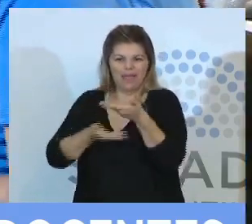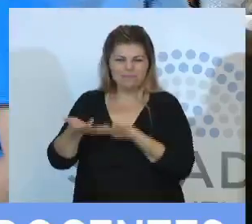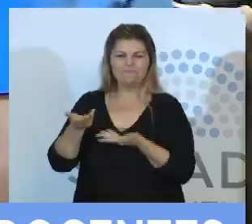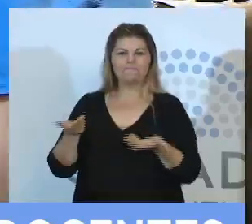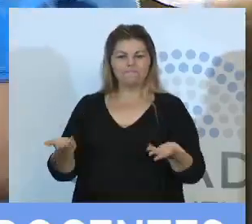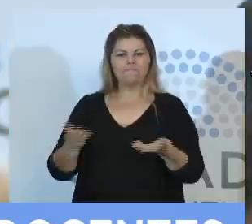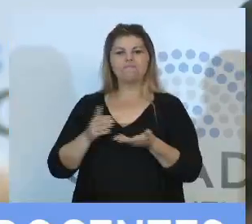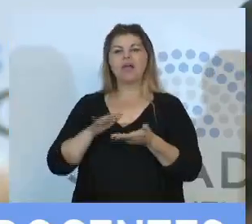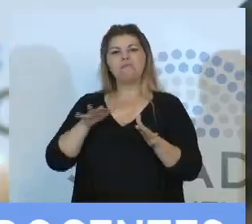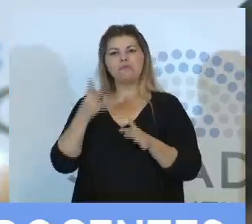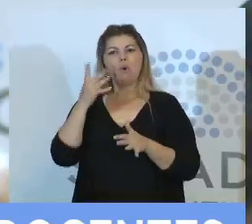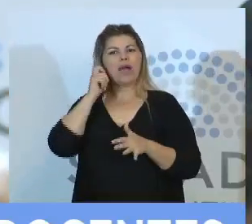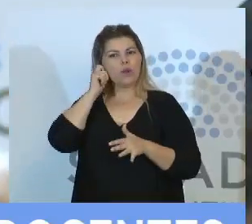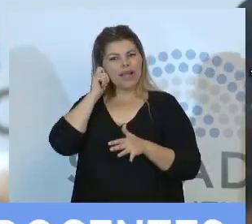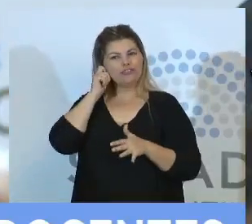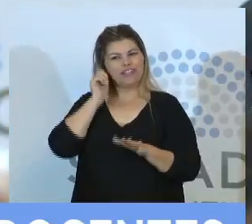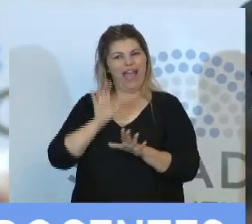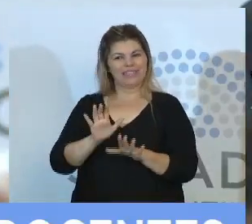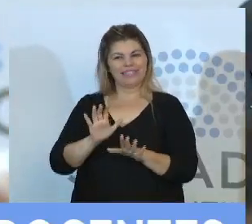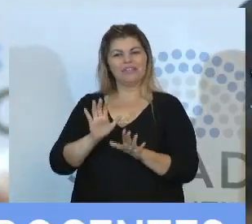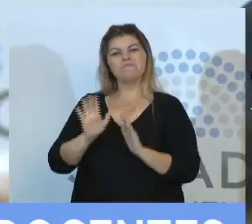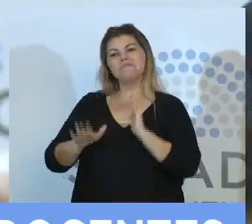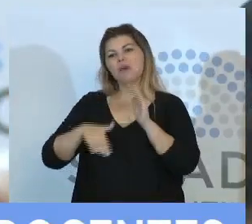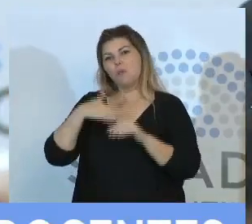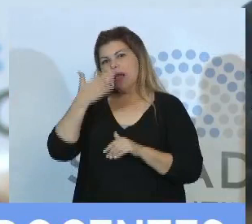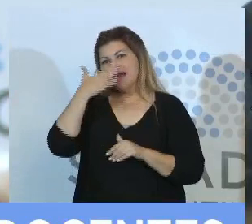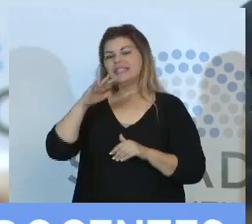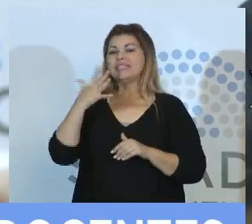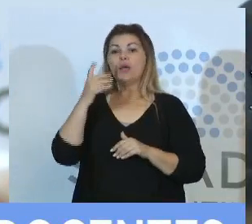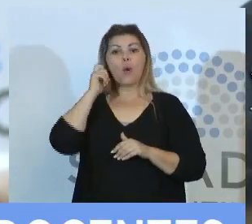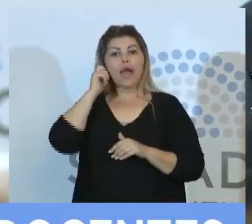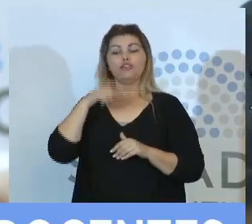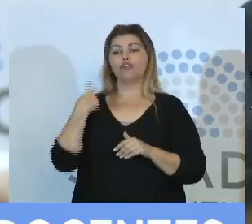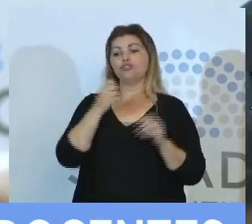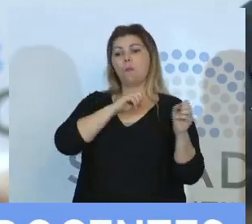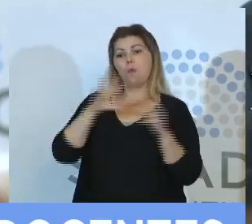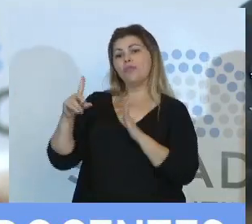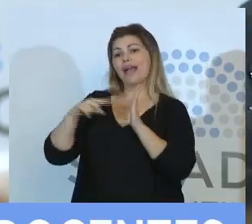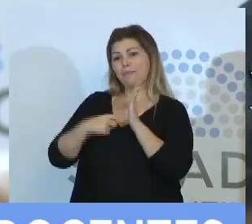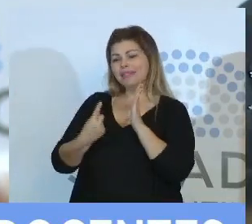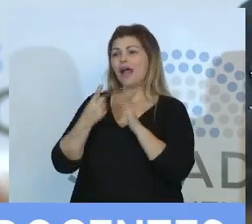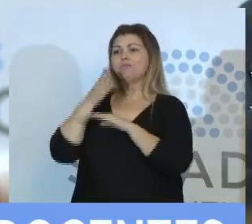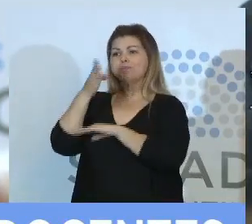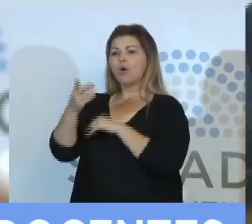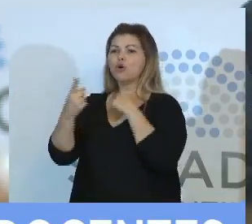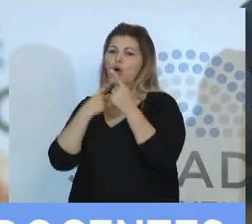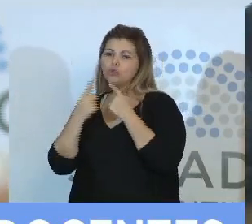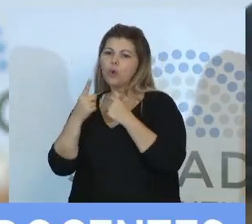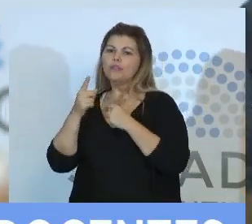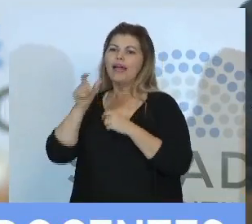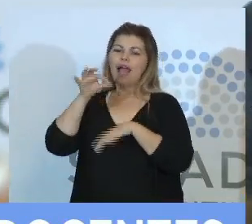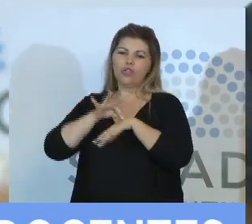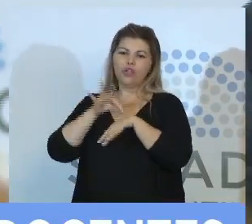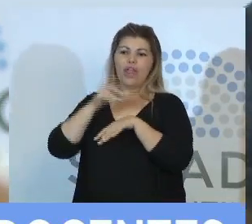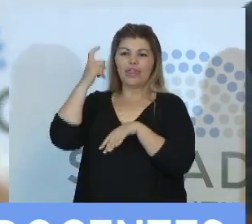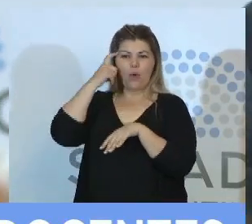Estuvo más o menos hasta los 4 años y a los 5 nos mudamos para Capital, hicimos una interconsulta con una neuróloga, no recuerdo